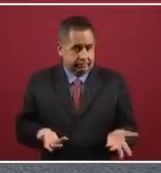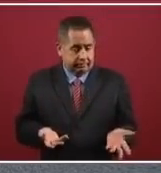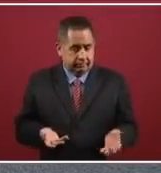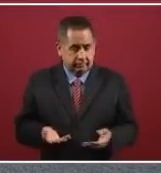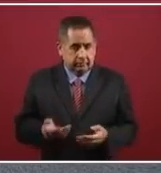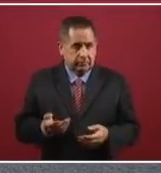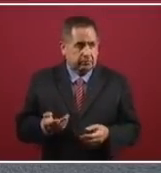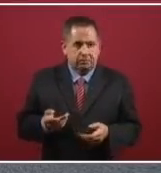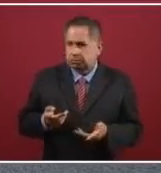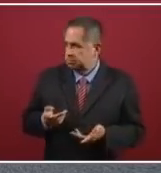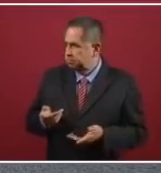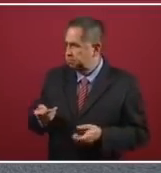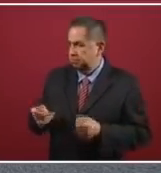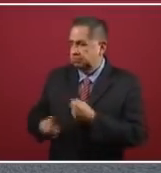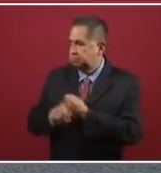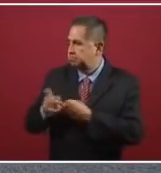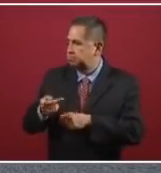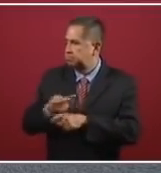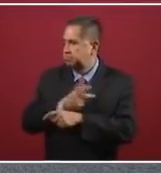y no pasa nada.